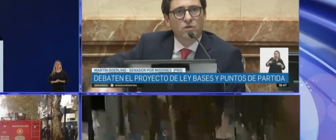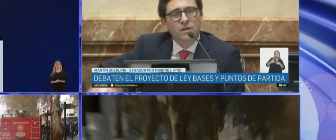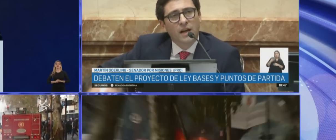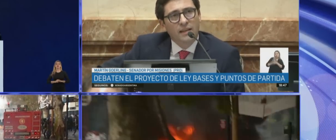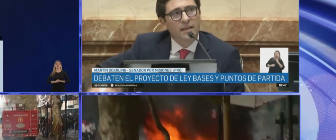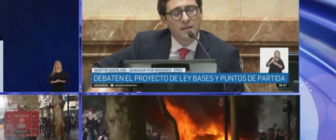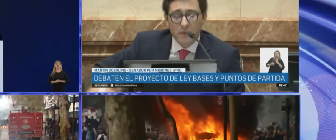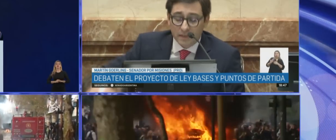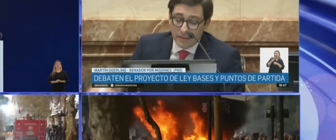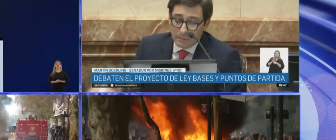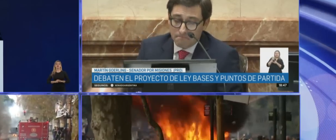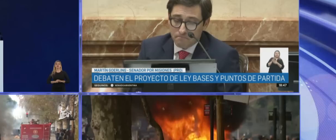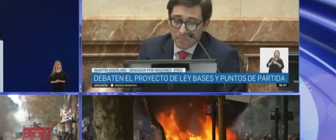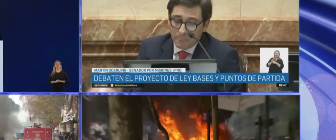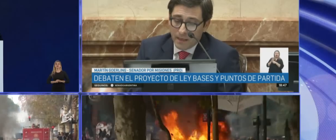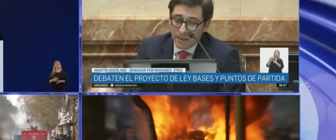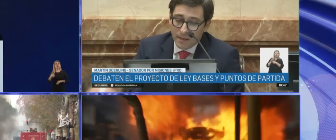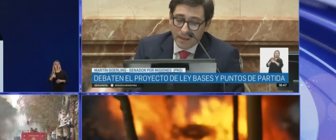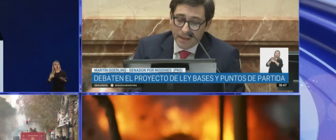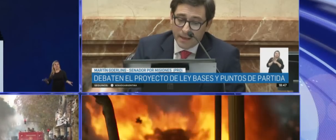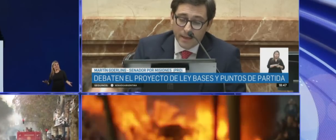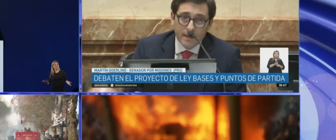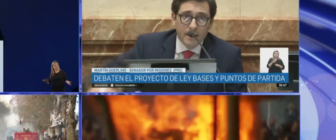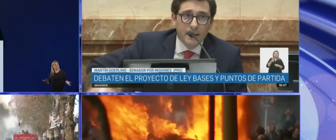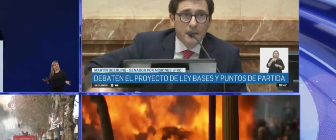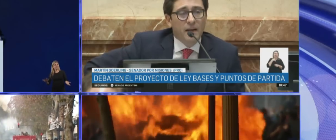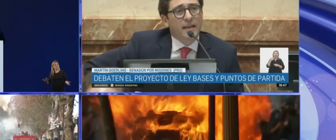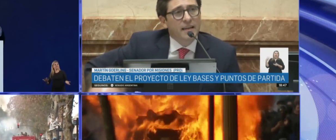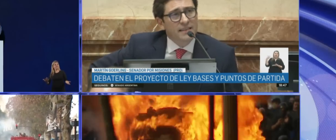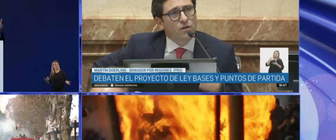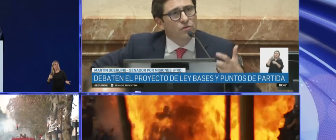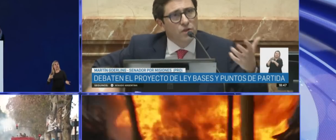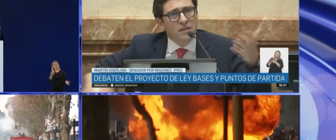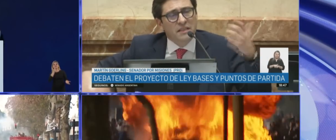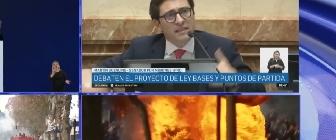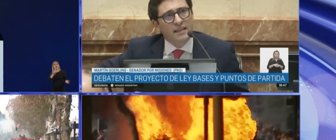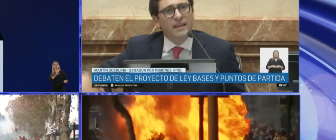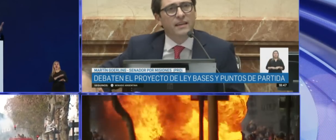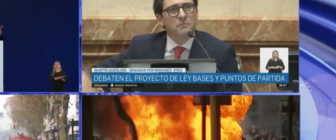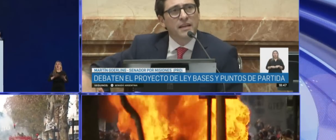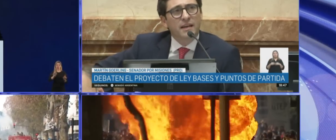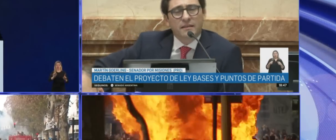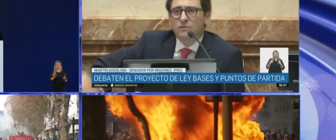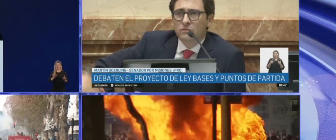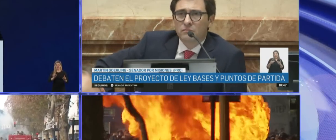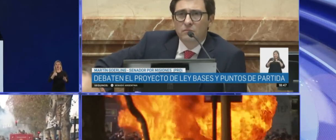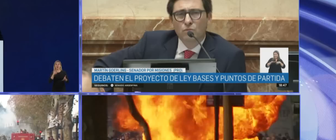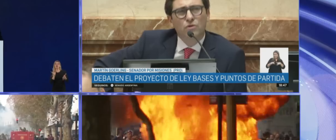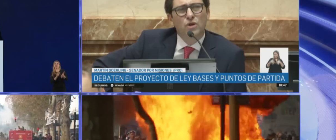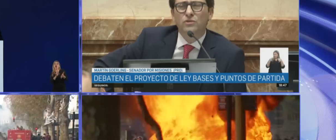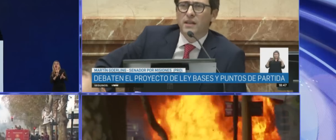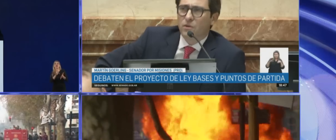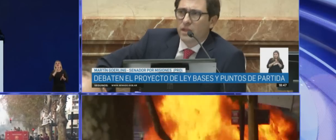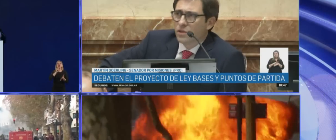No es nuevo mi desagrado, digamos, con esto de manosear la tasa de interés. O